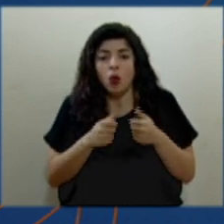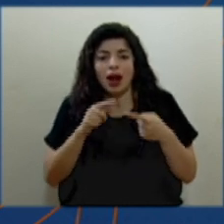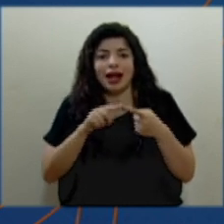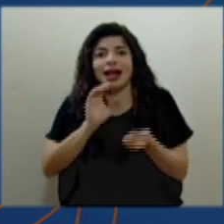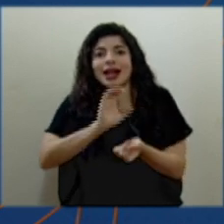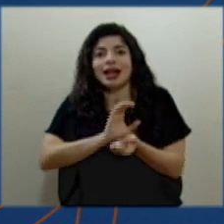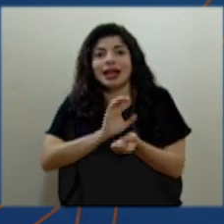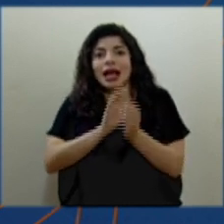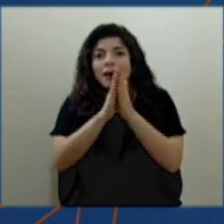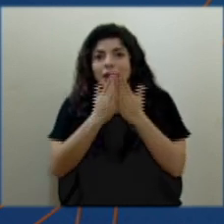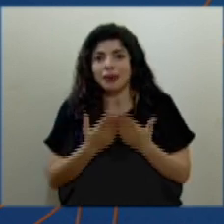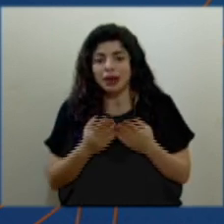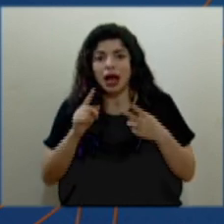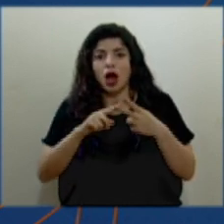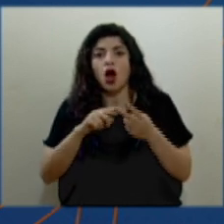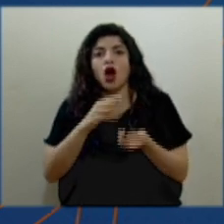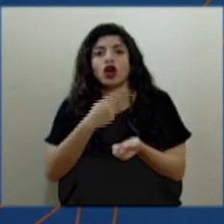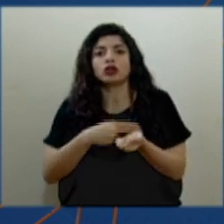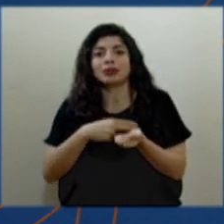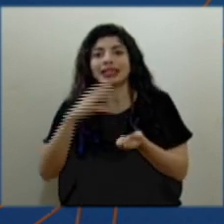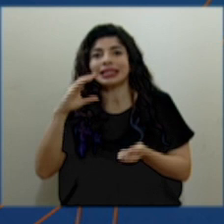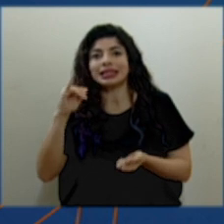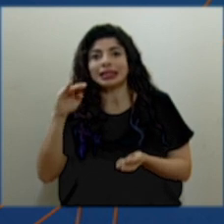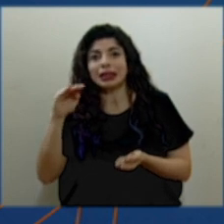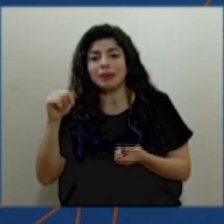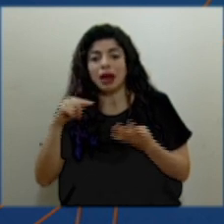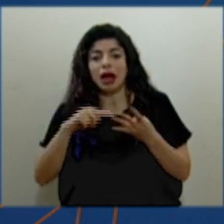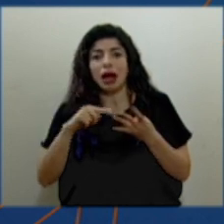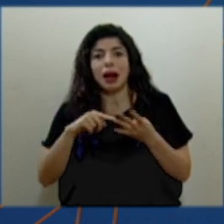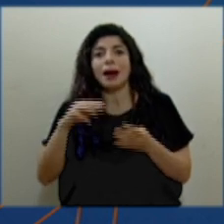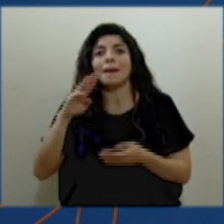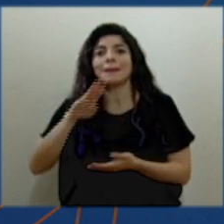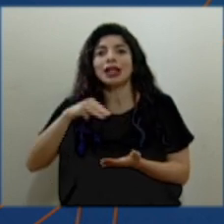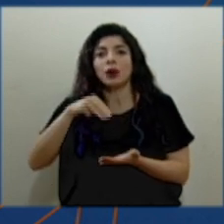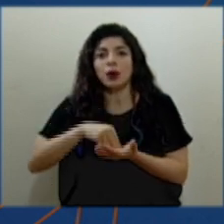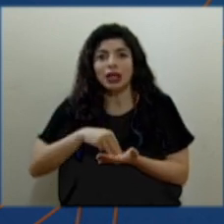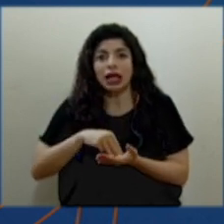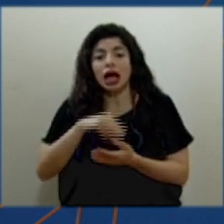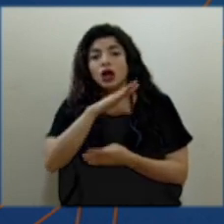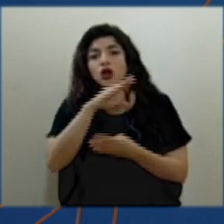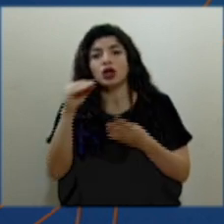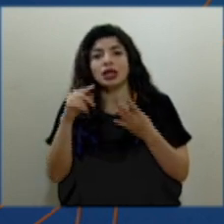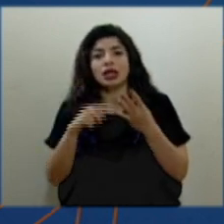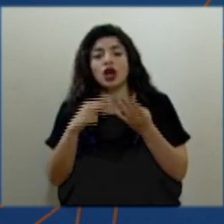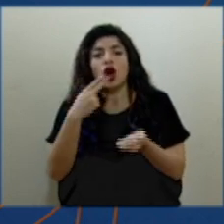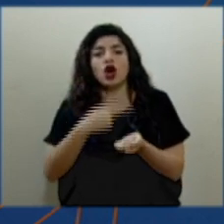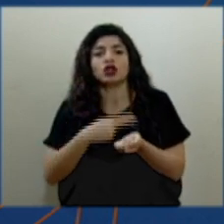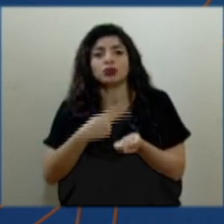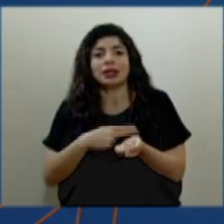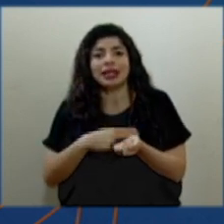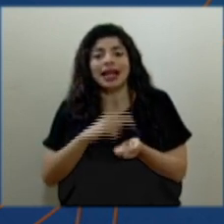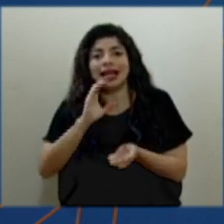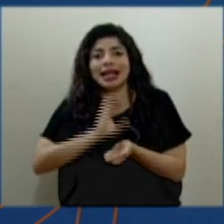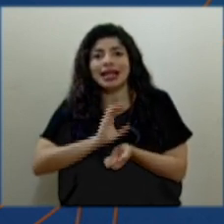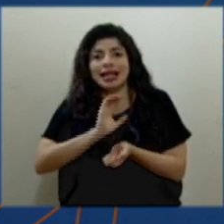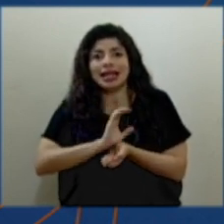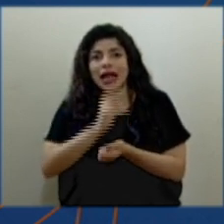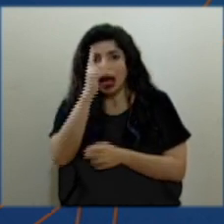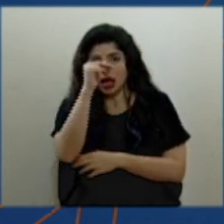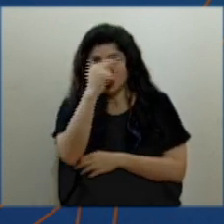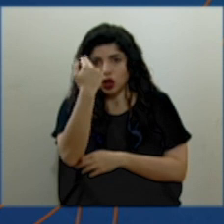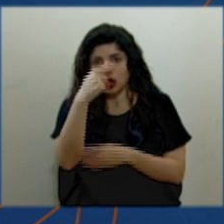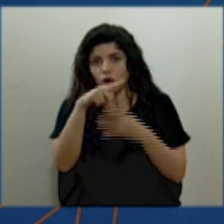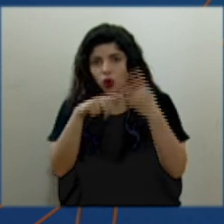Clínica Bíblica, el Hospital Cima, el Hospital Metropolitano y el Hospital Clínica